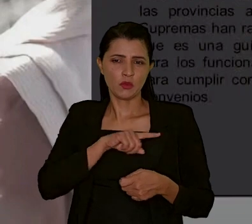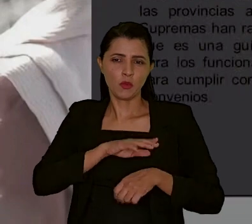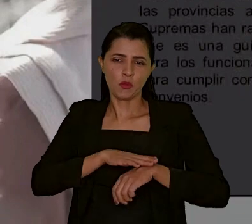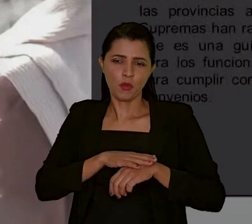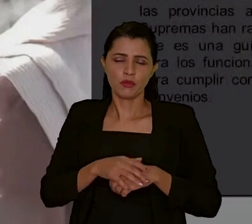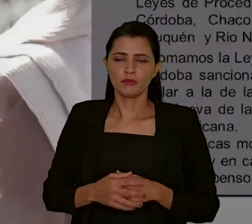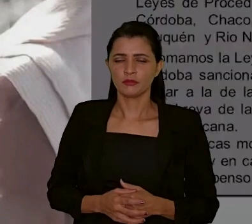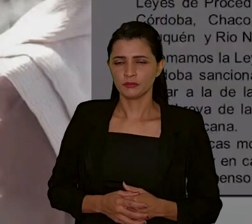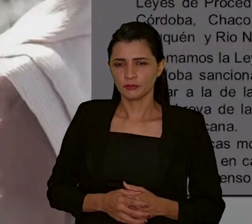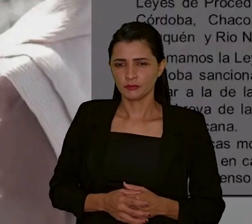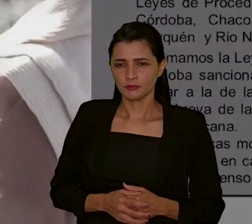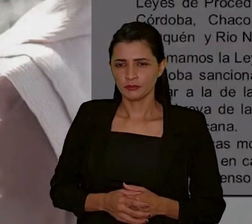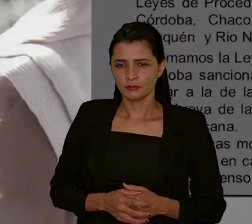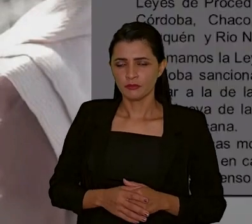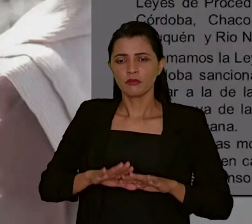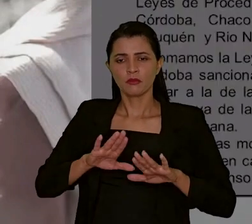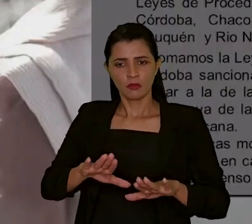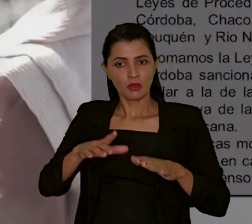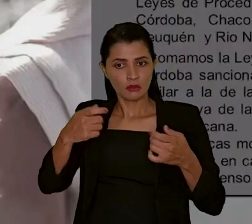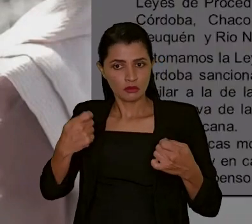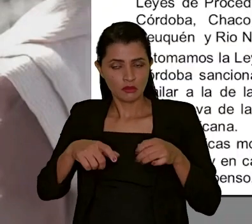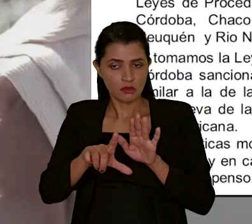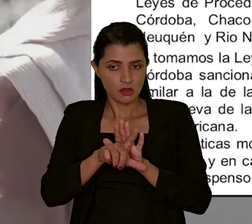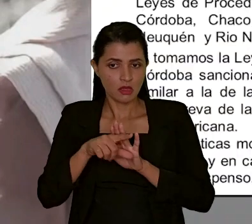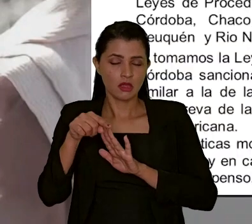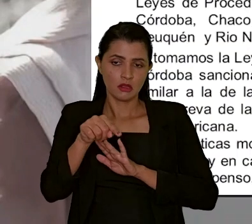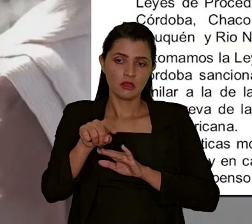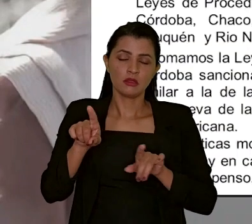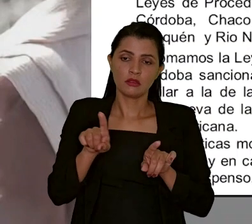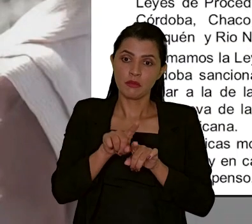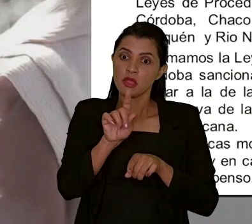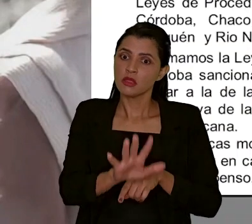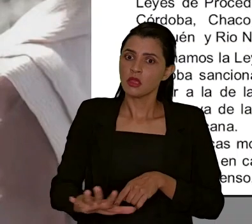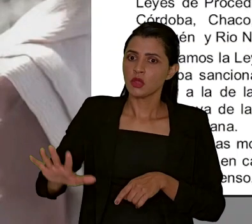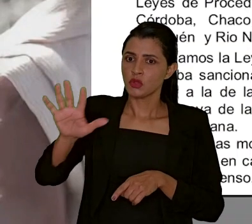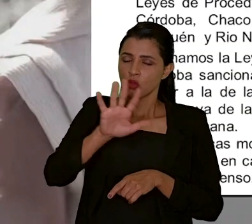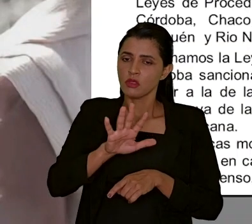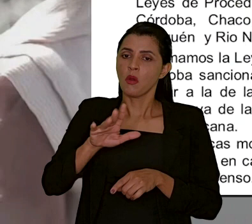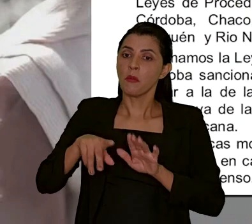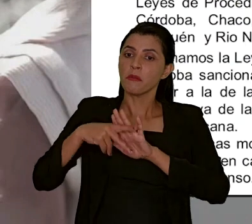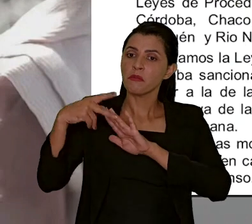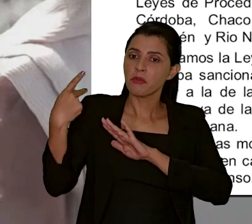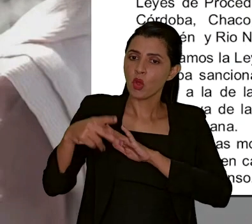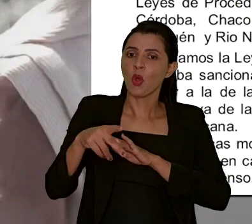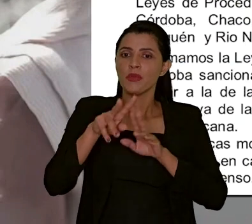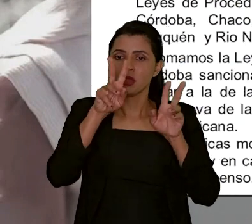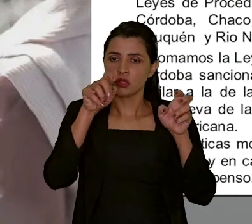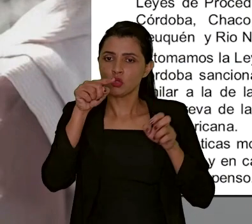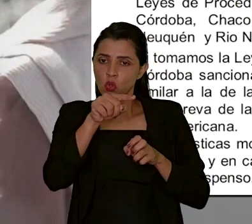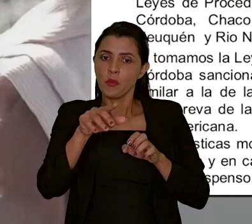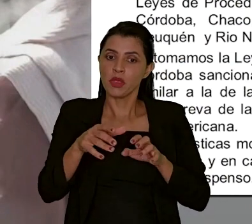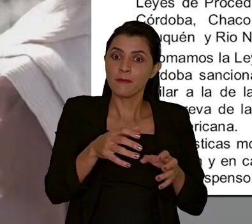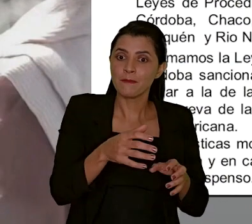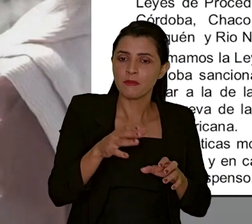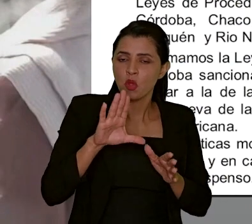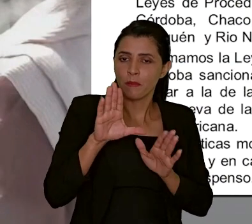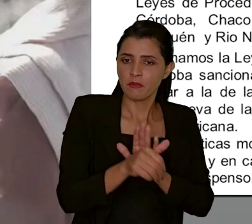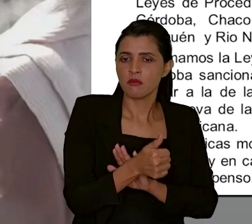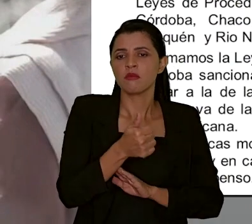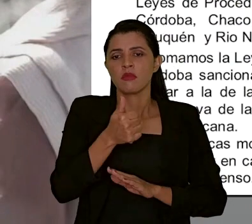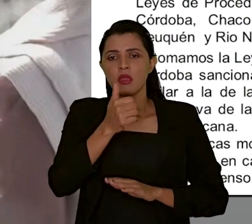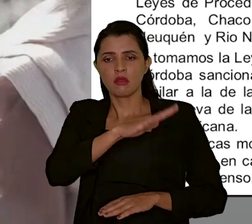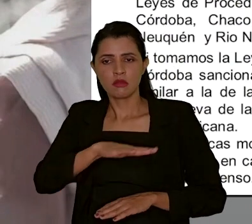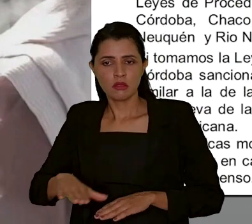convenios. Hasta tanto tengamos ley de procedimiento a nivel nacional específica para tratar estos casos, varias